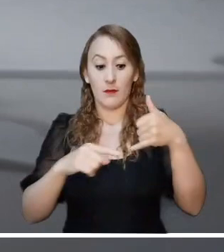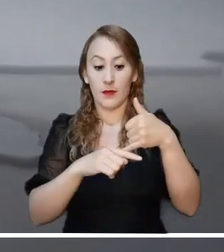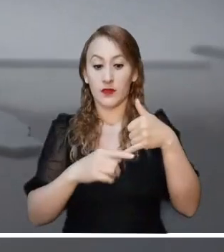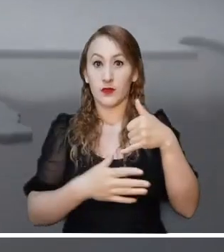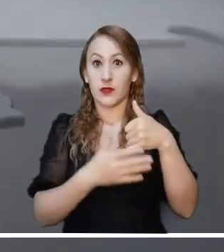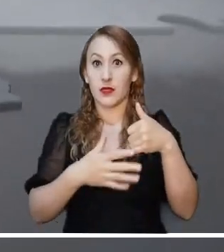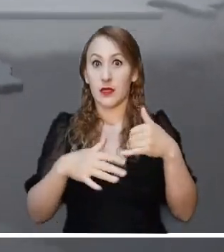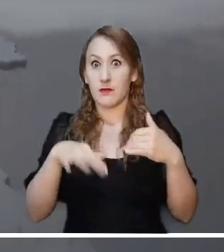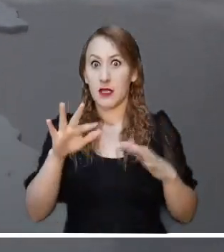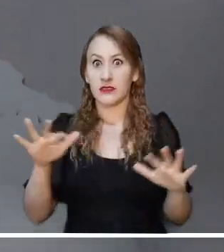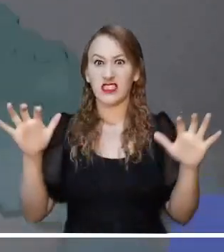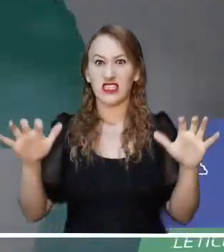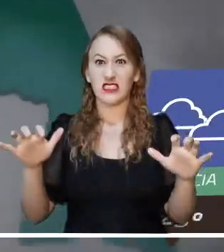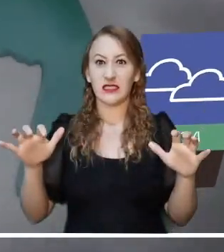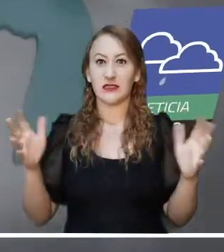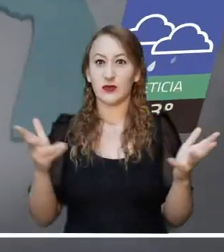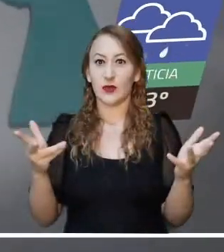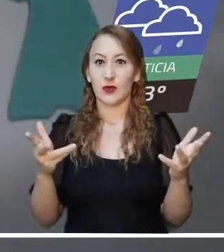Vichada.